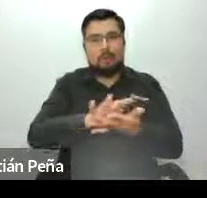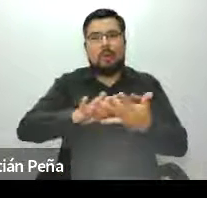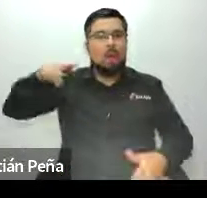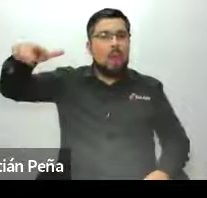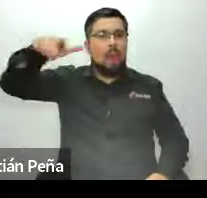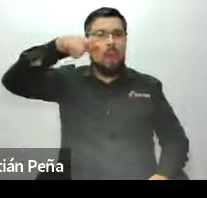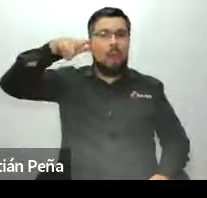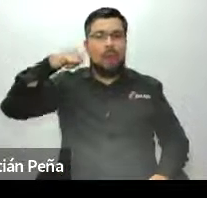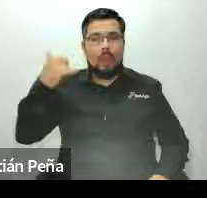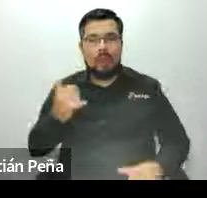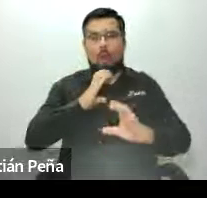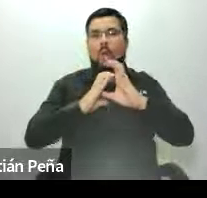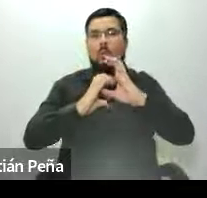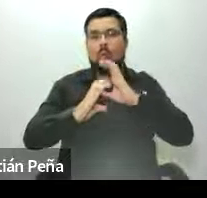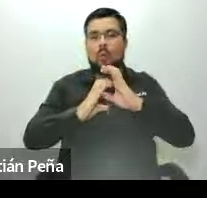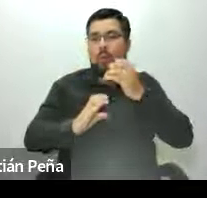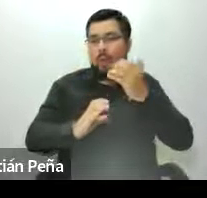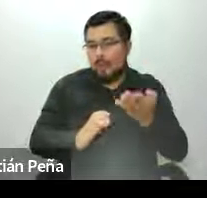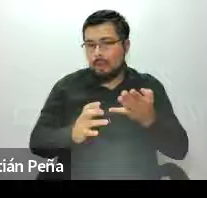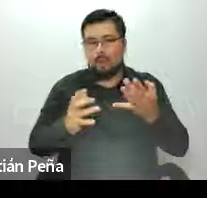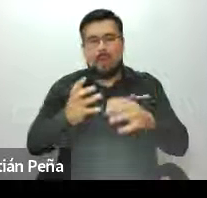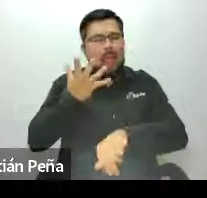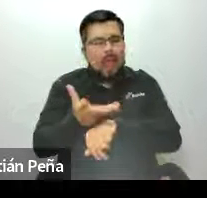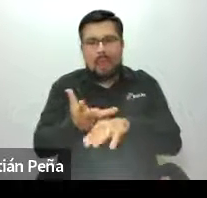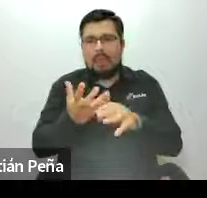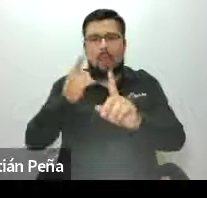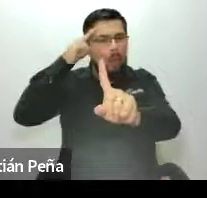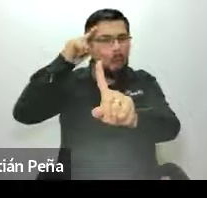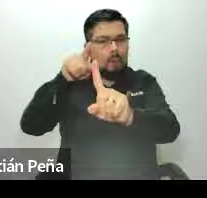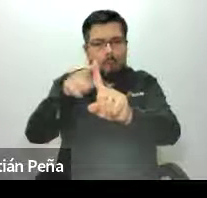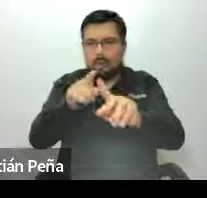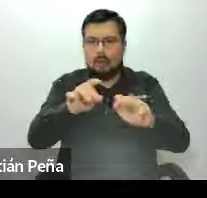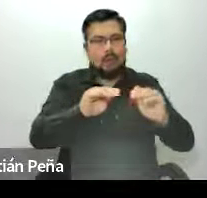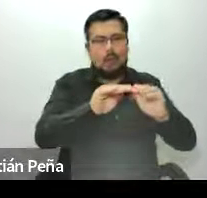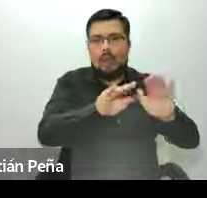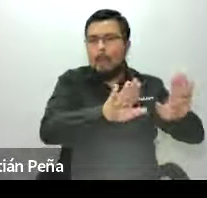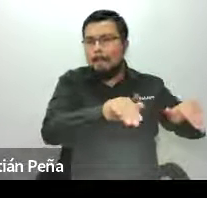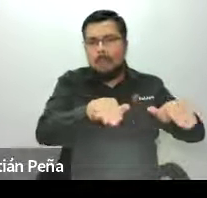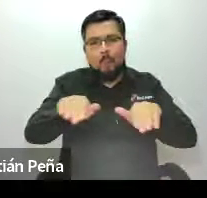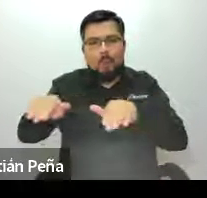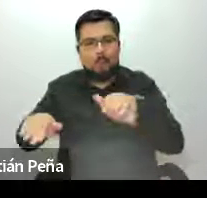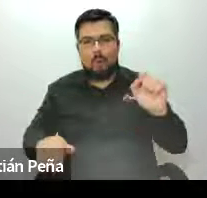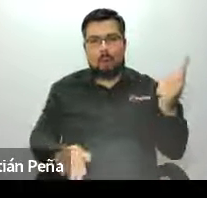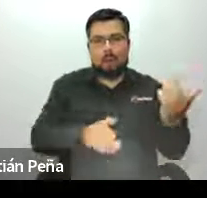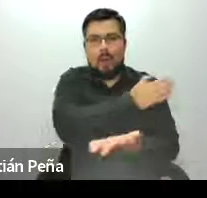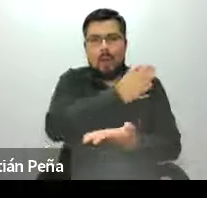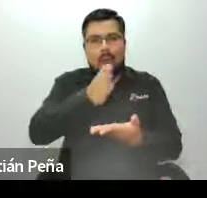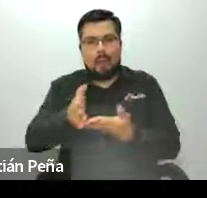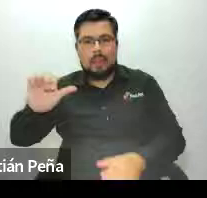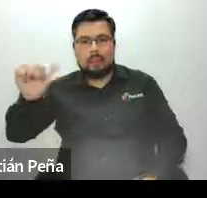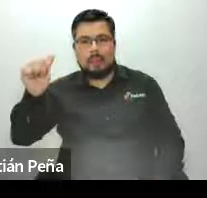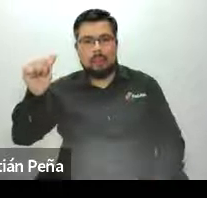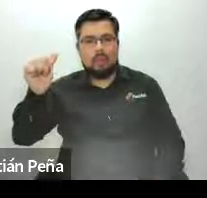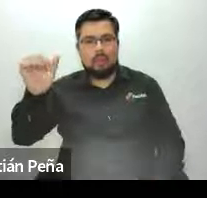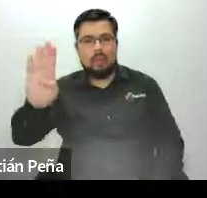¿no? Que existen objetivos que son muy similares, ¿no? De primero a sexto año básico, en este caso, fíjense que es el mismo objetivo de